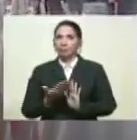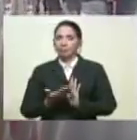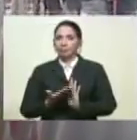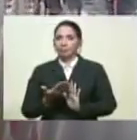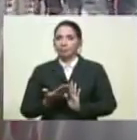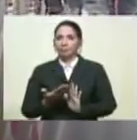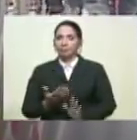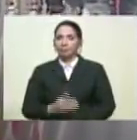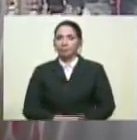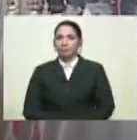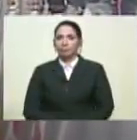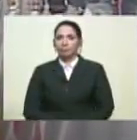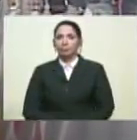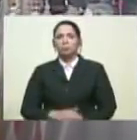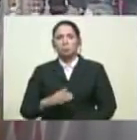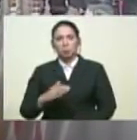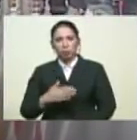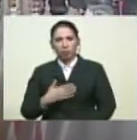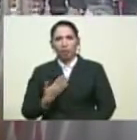Si pudiéramos